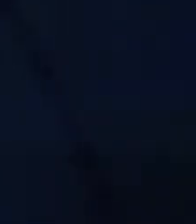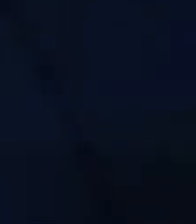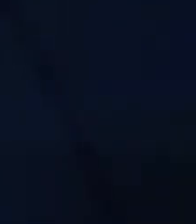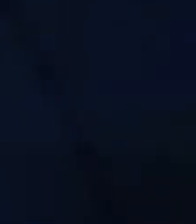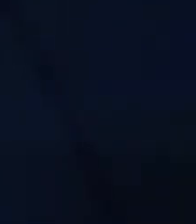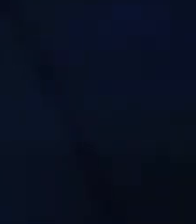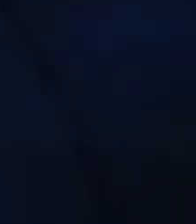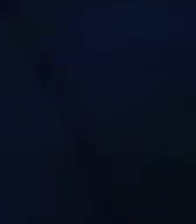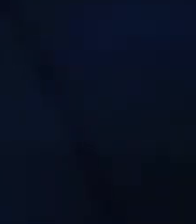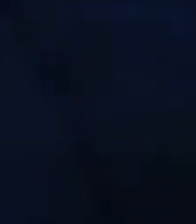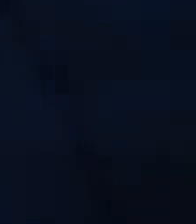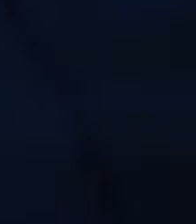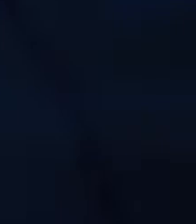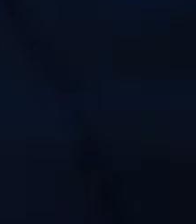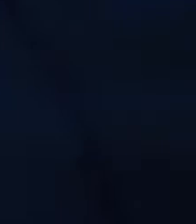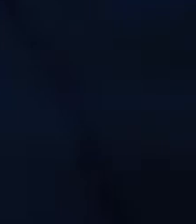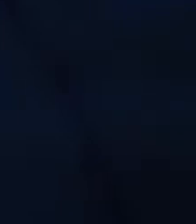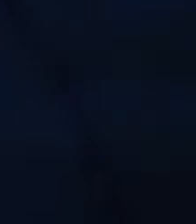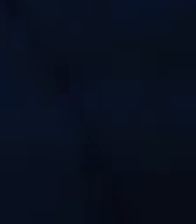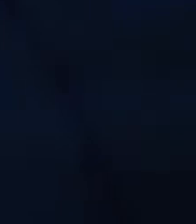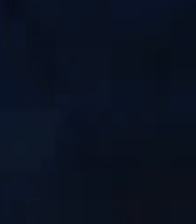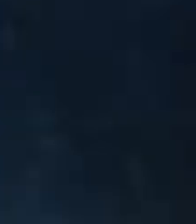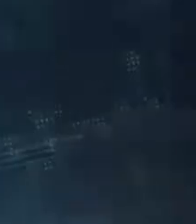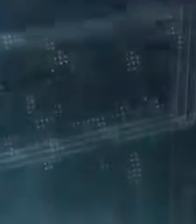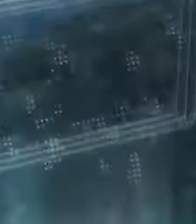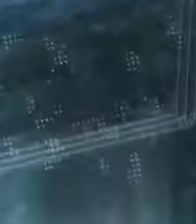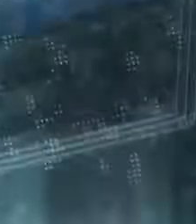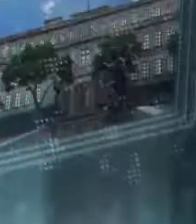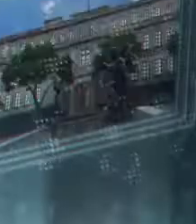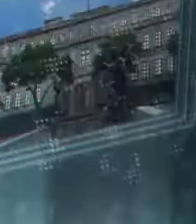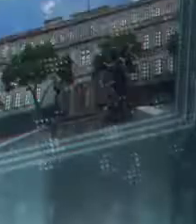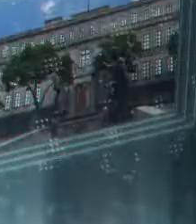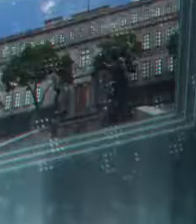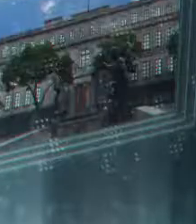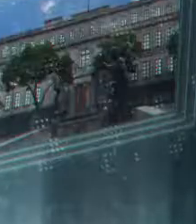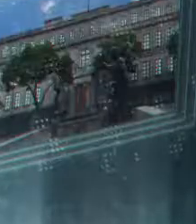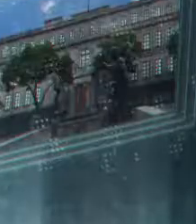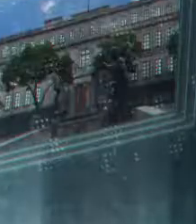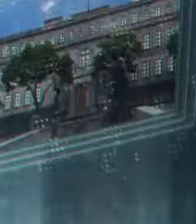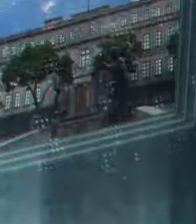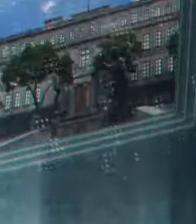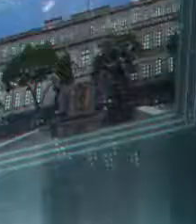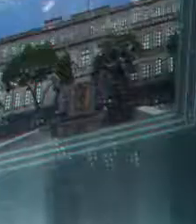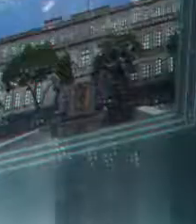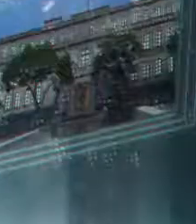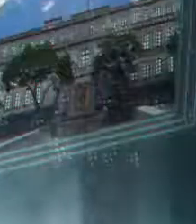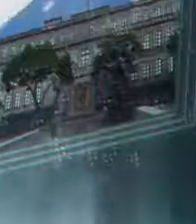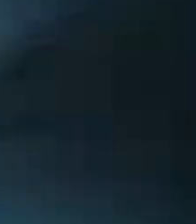Thank you.